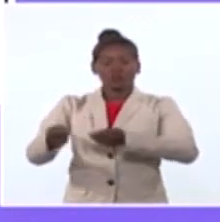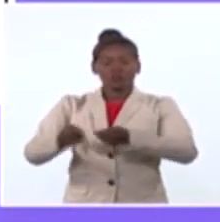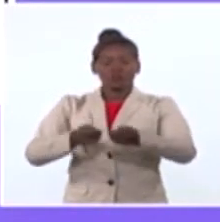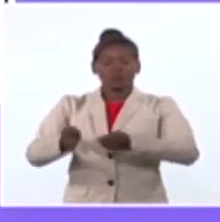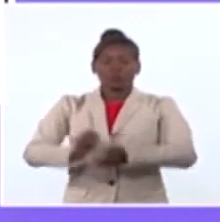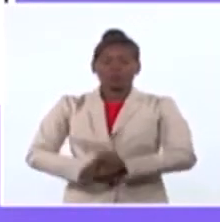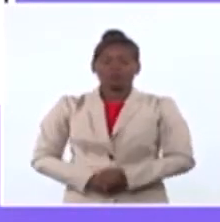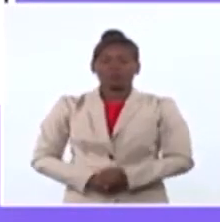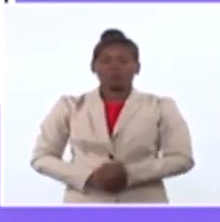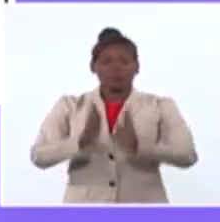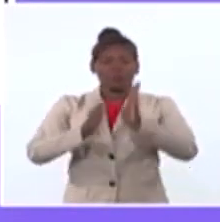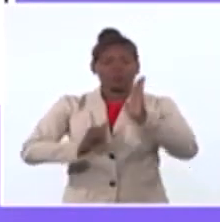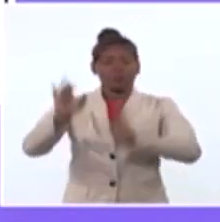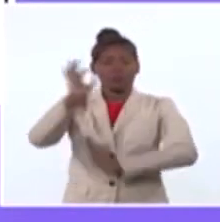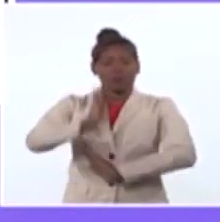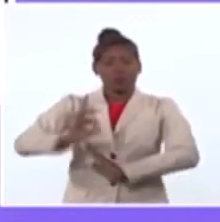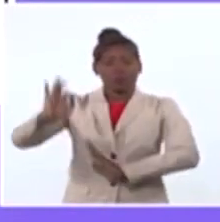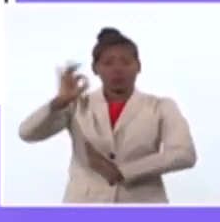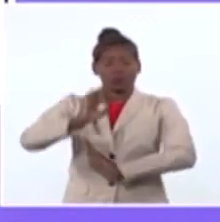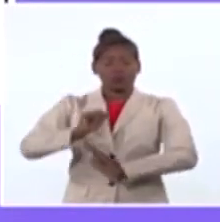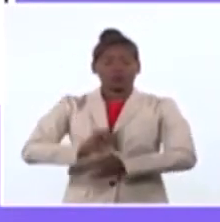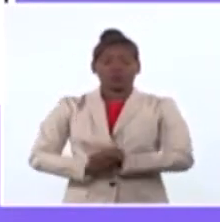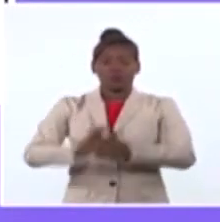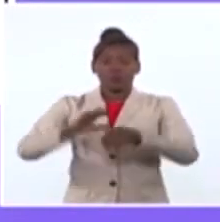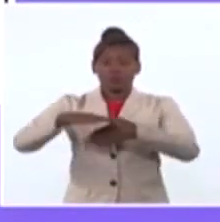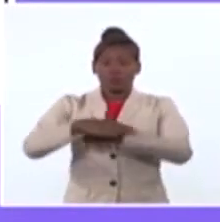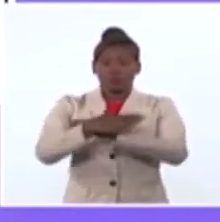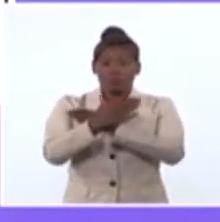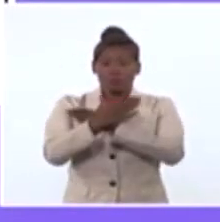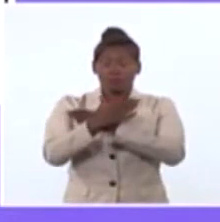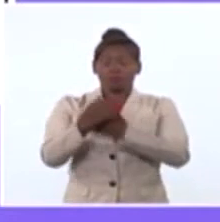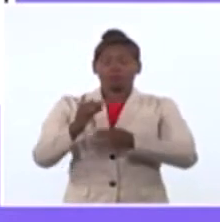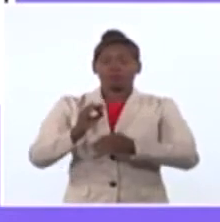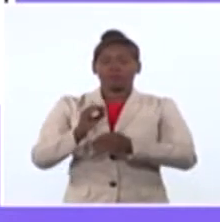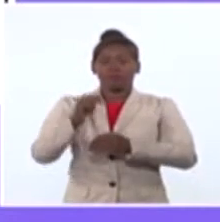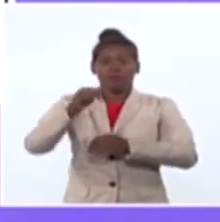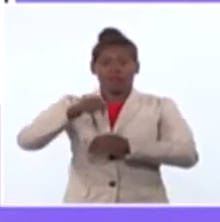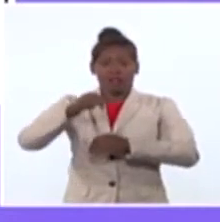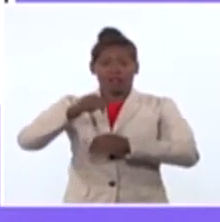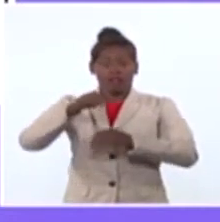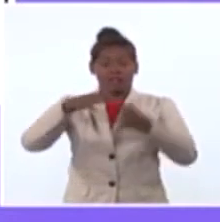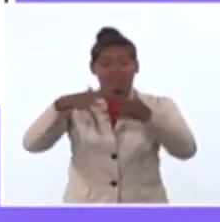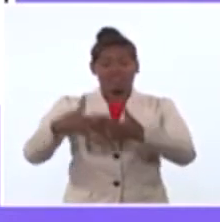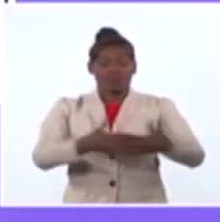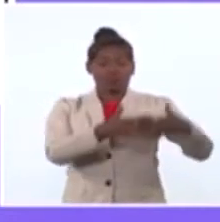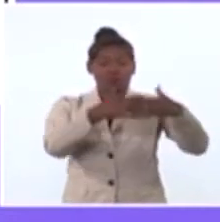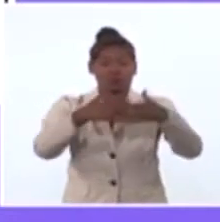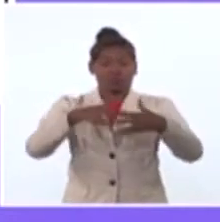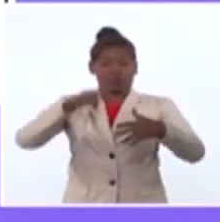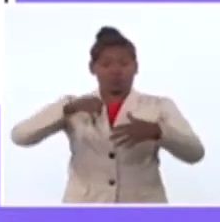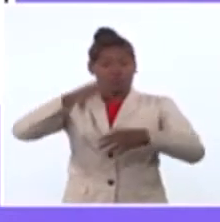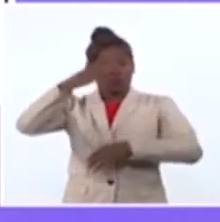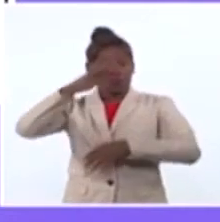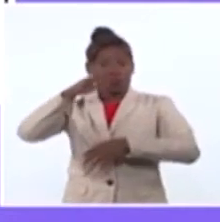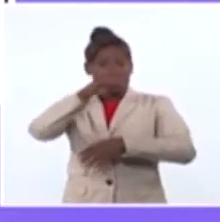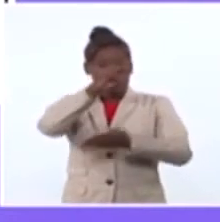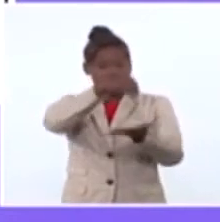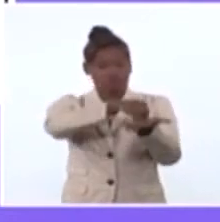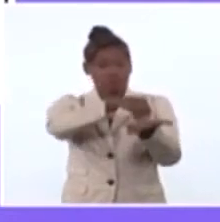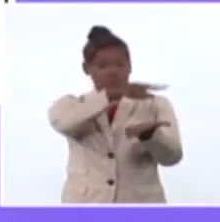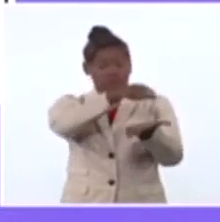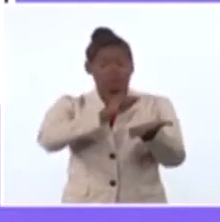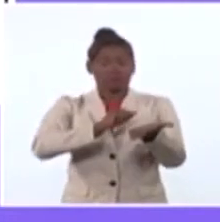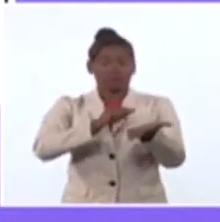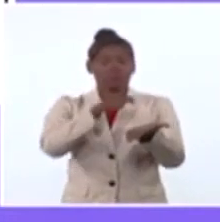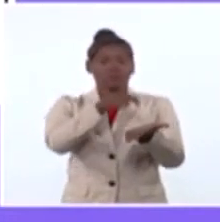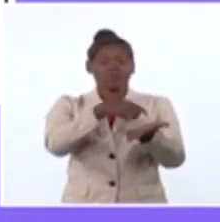en la habana ha publicado solo en la red twitter 59